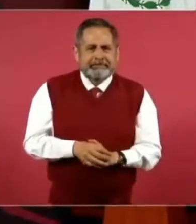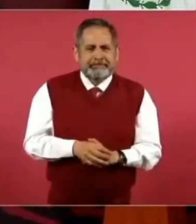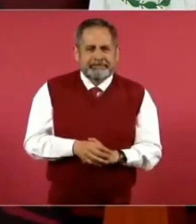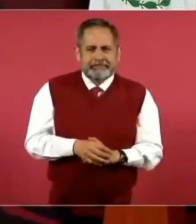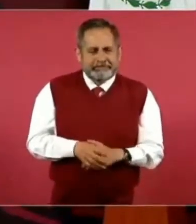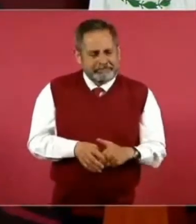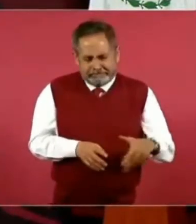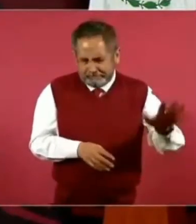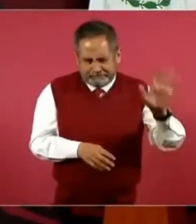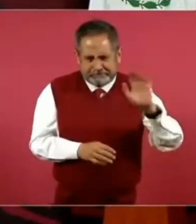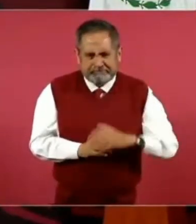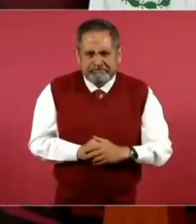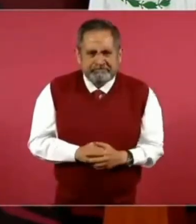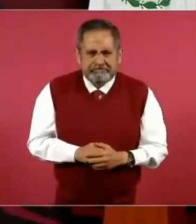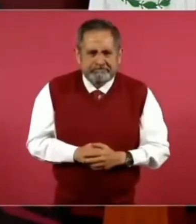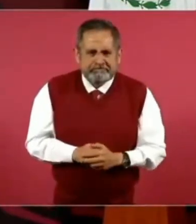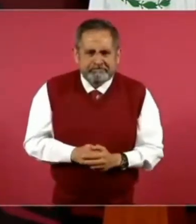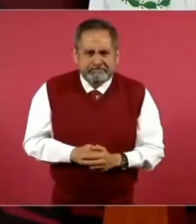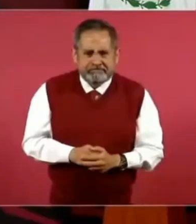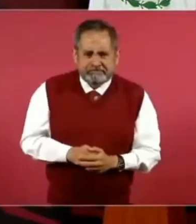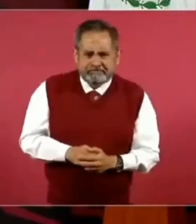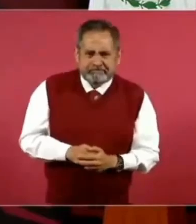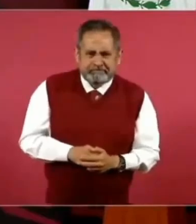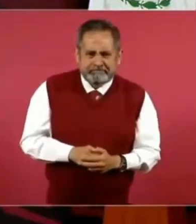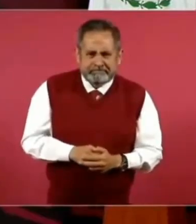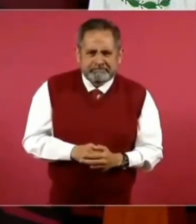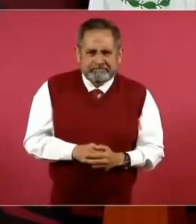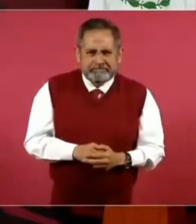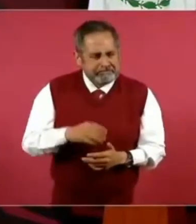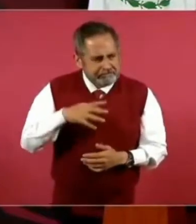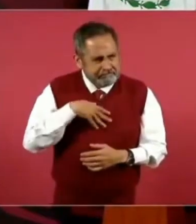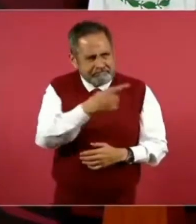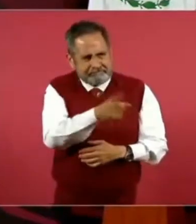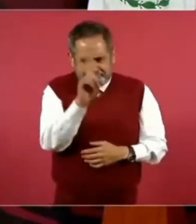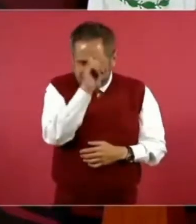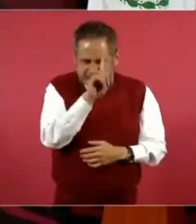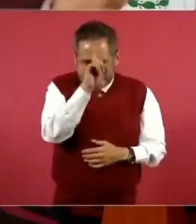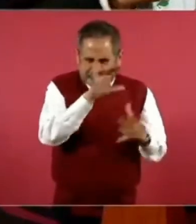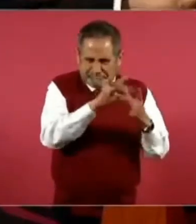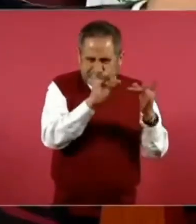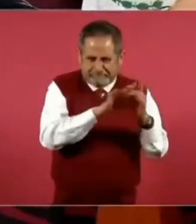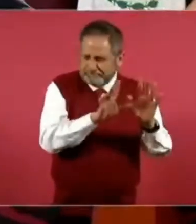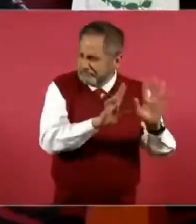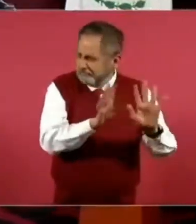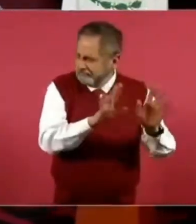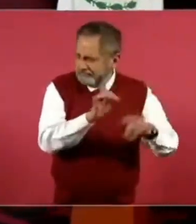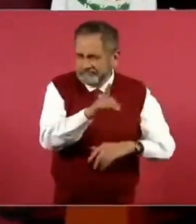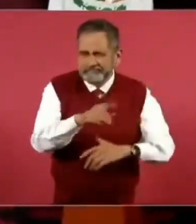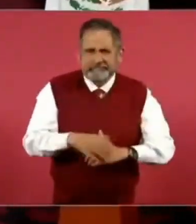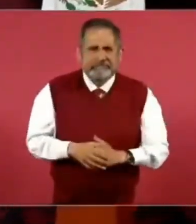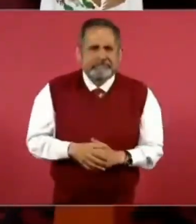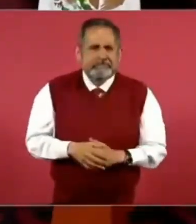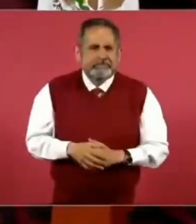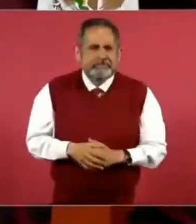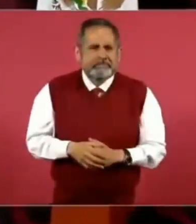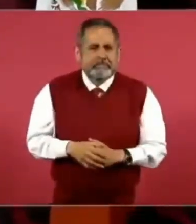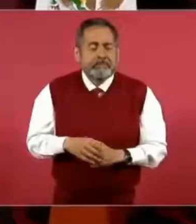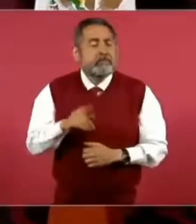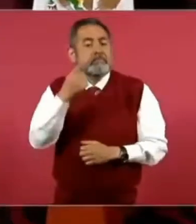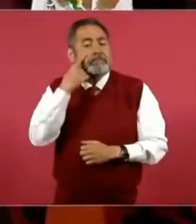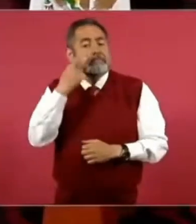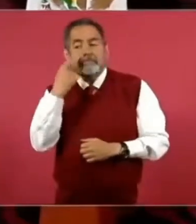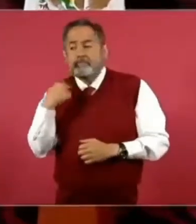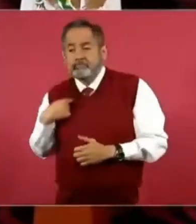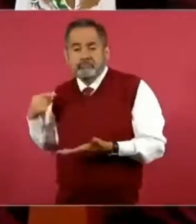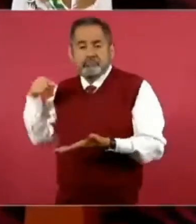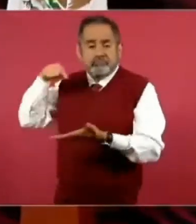Nosotros le daríamos una buena recomendación. Imagínense, cuando llegamos aquí,